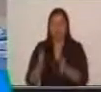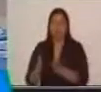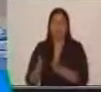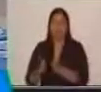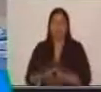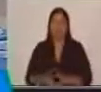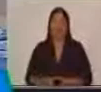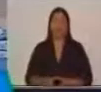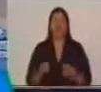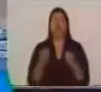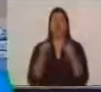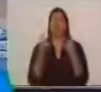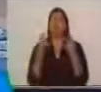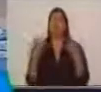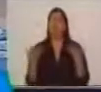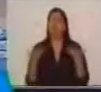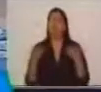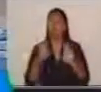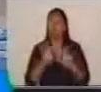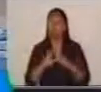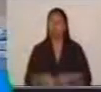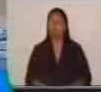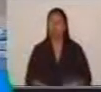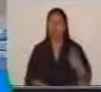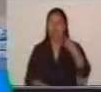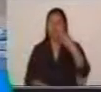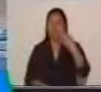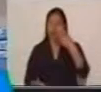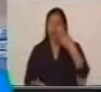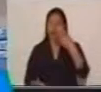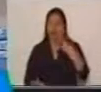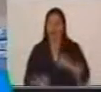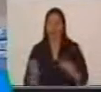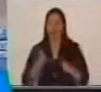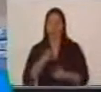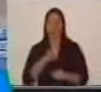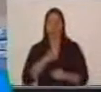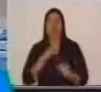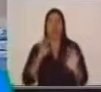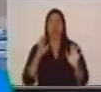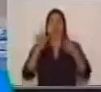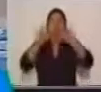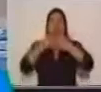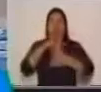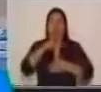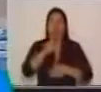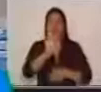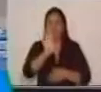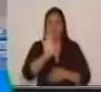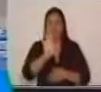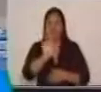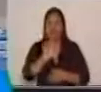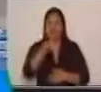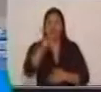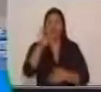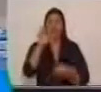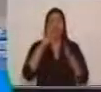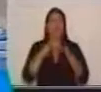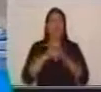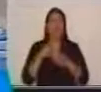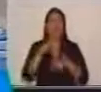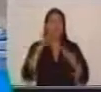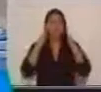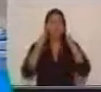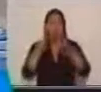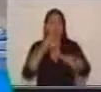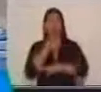vamos a clasificar? Vamos a clasificarlo en 3. No los quiero confundir. Si usted en casa ha escuchado que existe el género